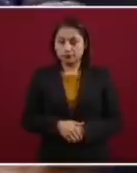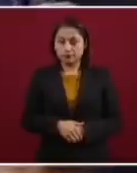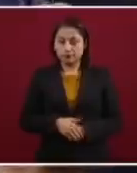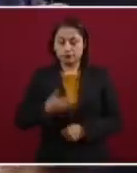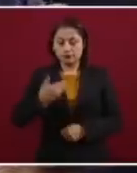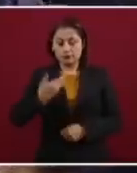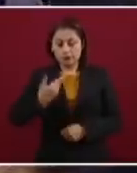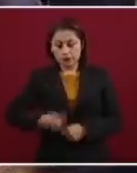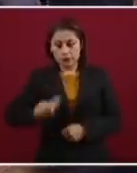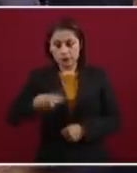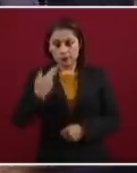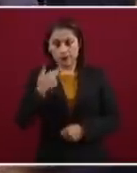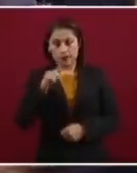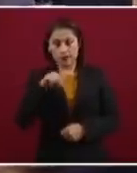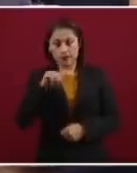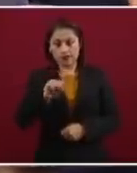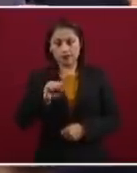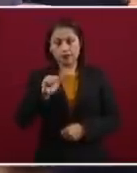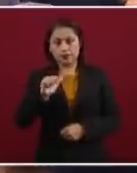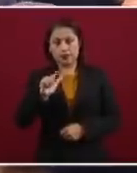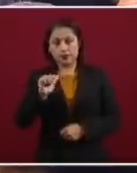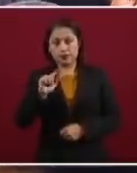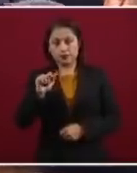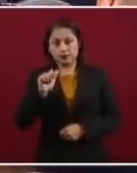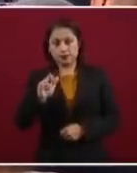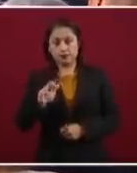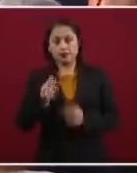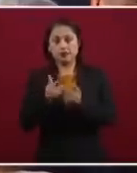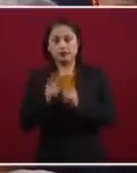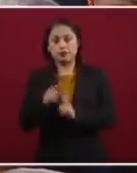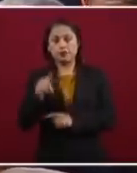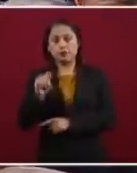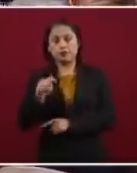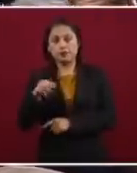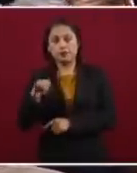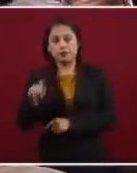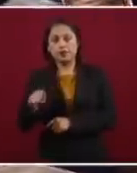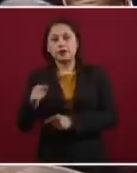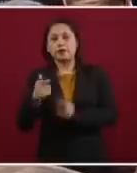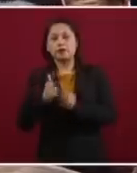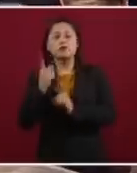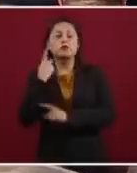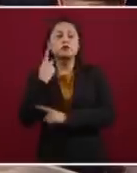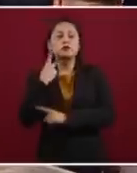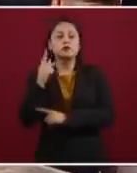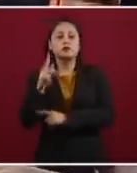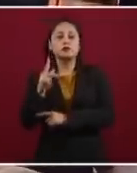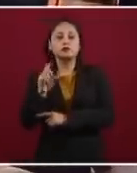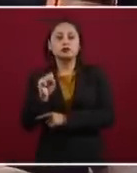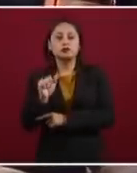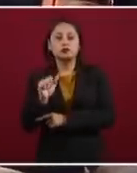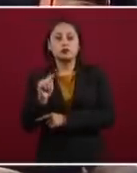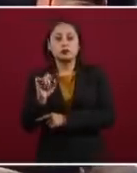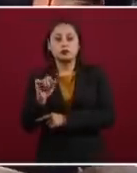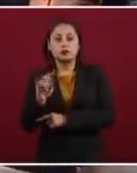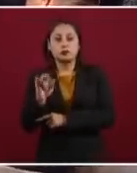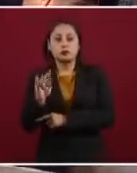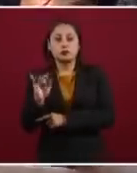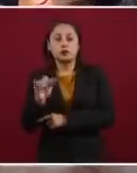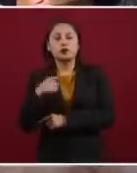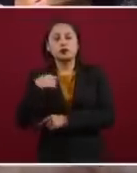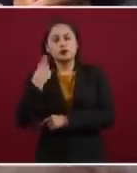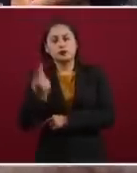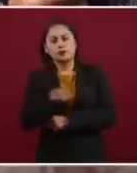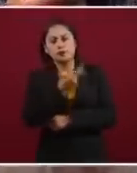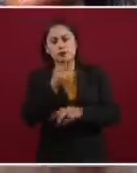hans a la cpm g grupo político y zócalo virtual y le pregunto presidente sobre los